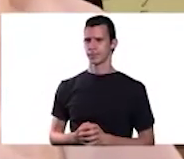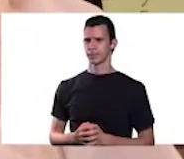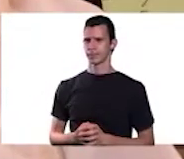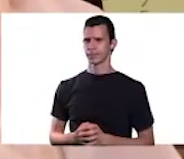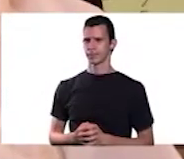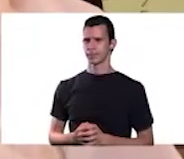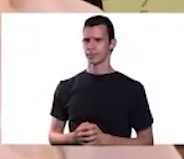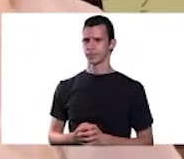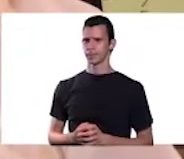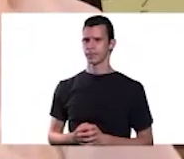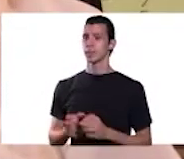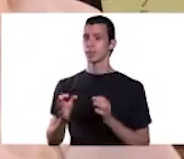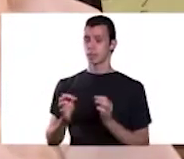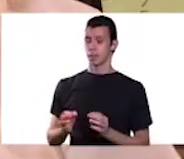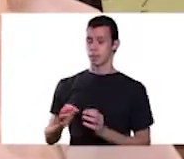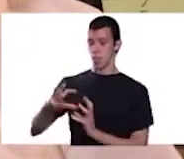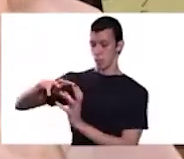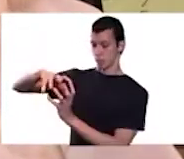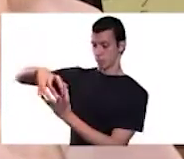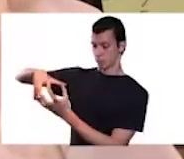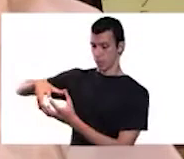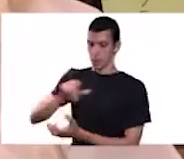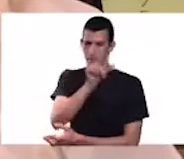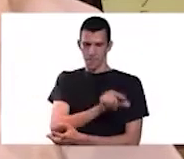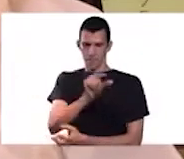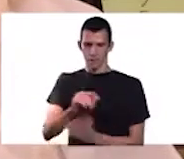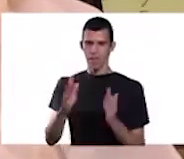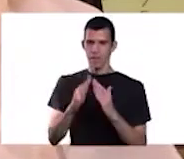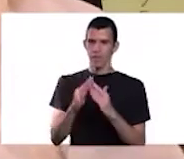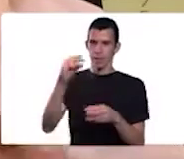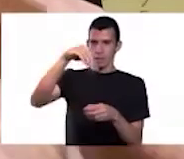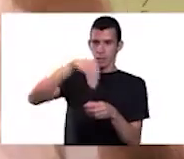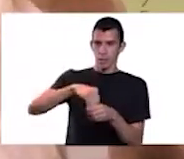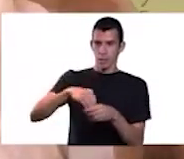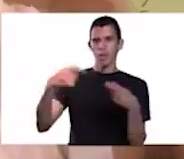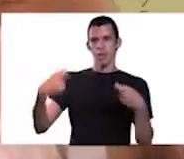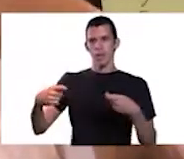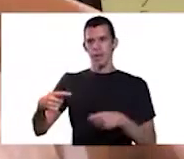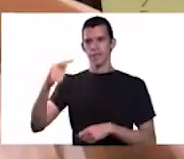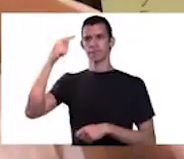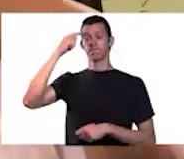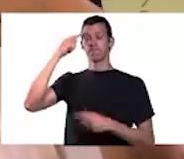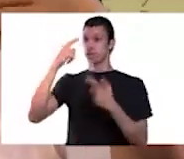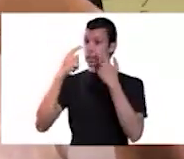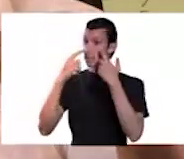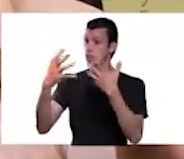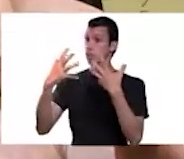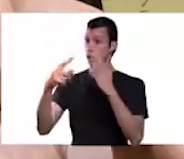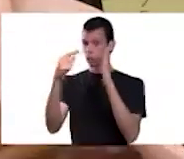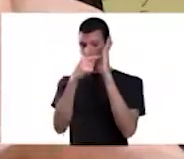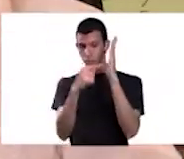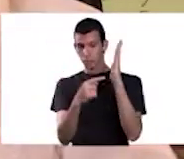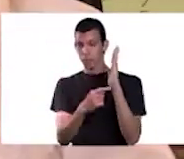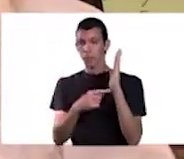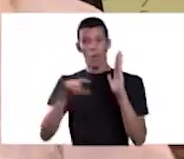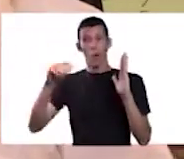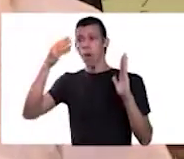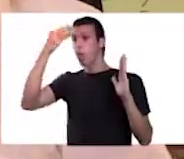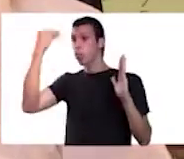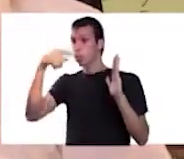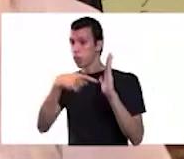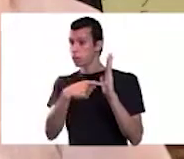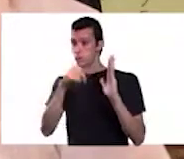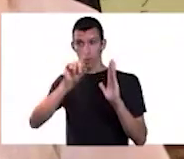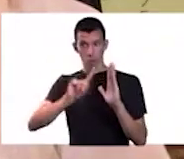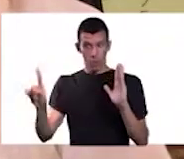esta relación del ecosistema hombre-tierra deben estar presentes algunos elementos que